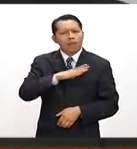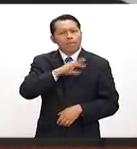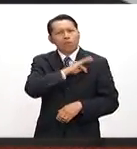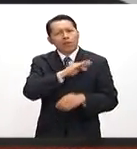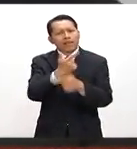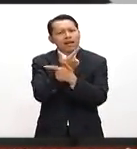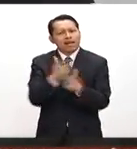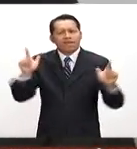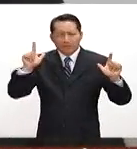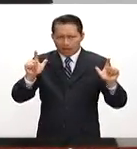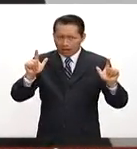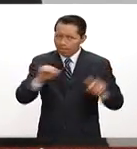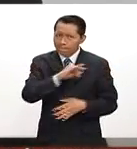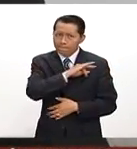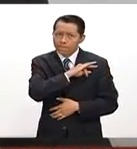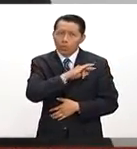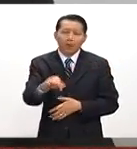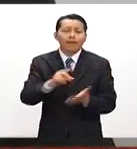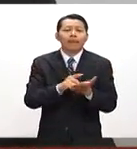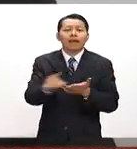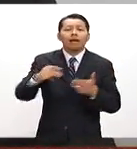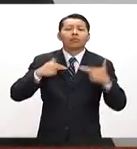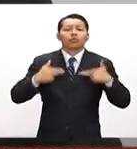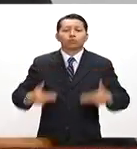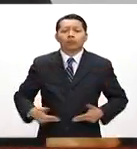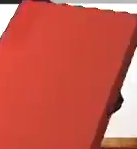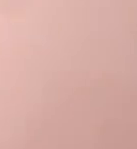un asunto de derechos humanos.